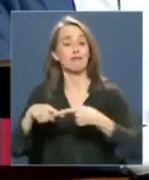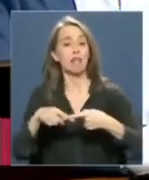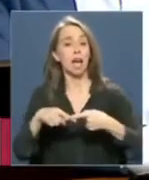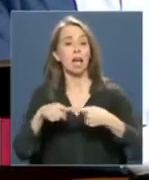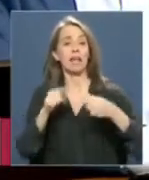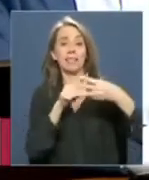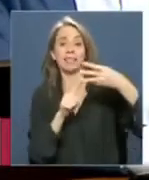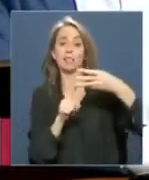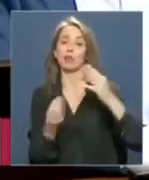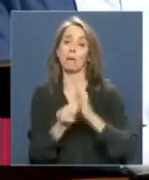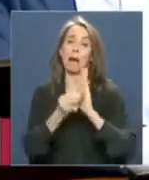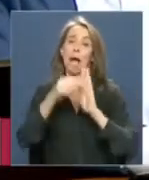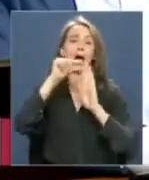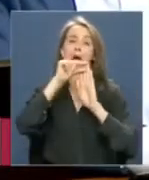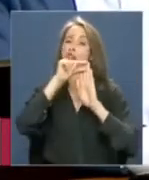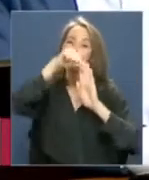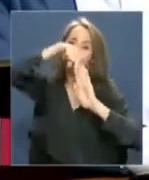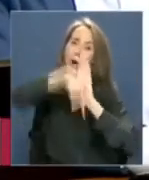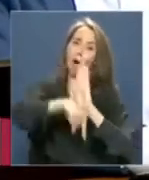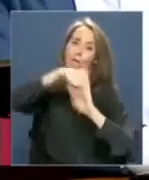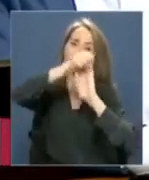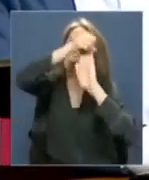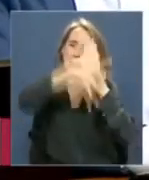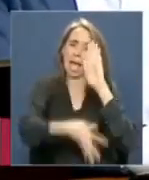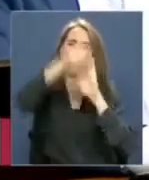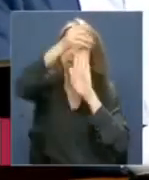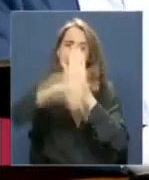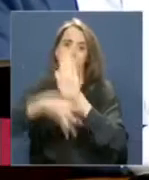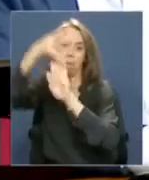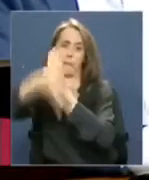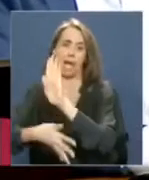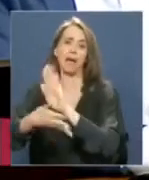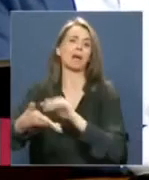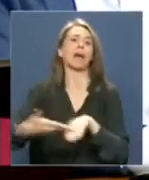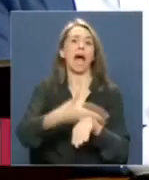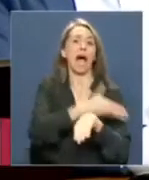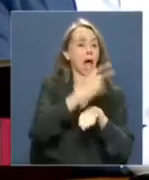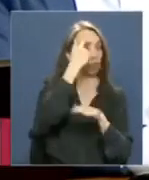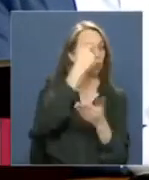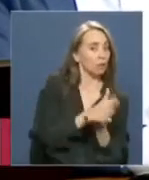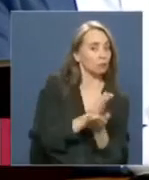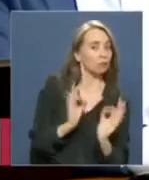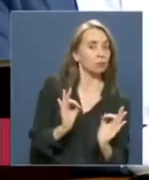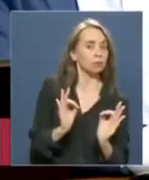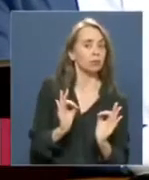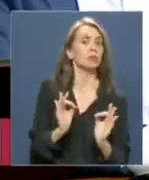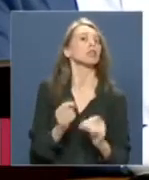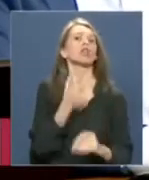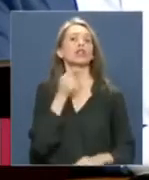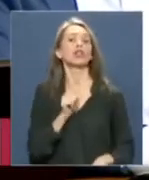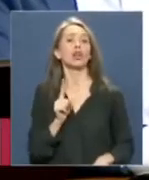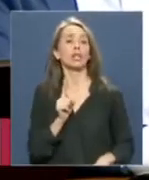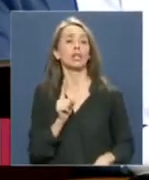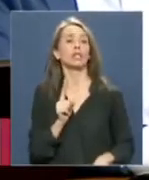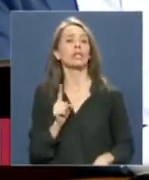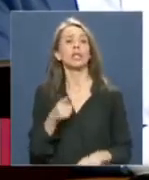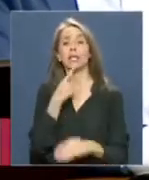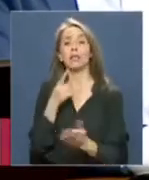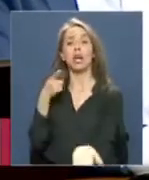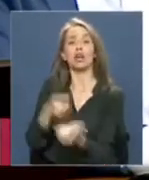más profundas, mucho más contundentes y tomadas con suficiente anticipación. No queremos que un anuncio como la compra de